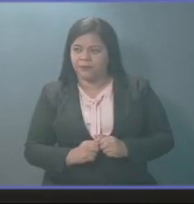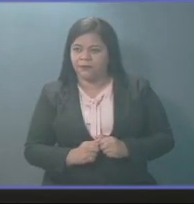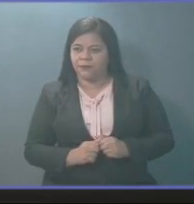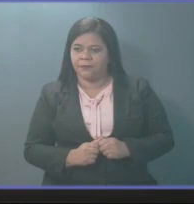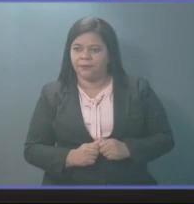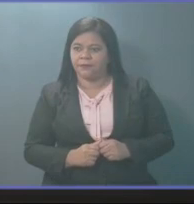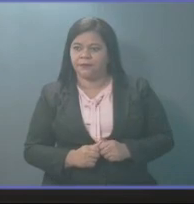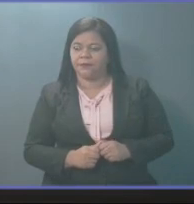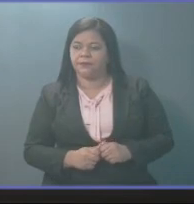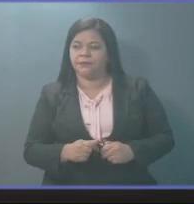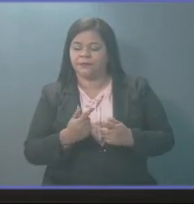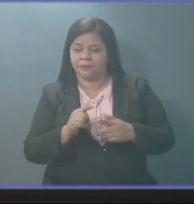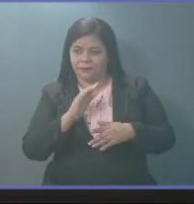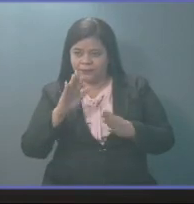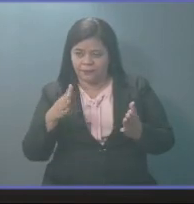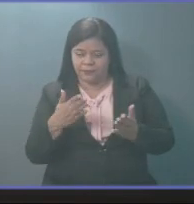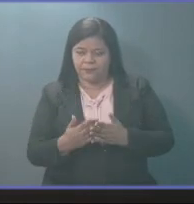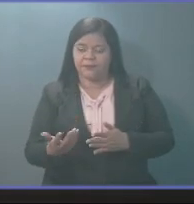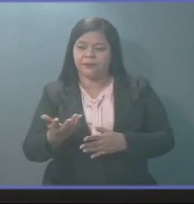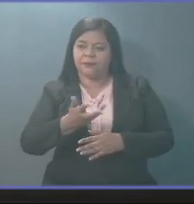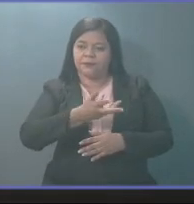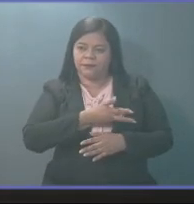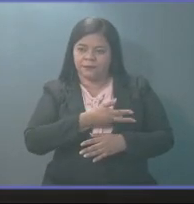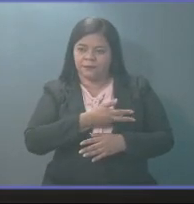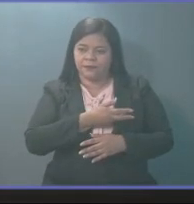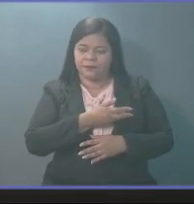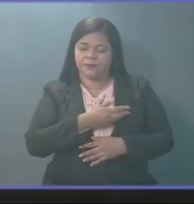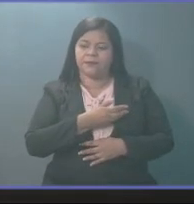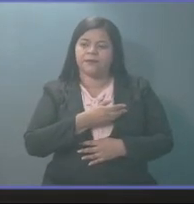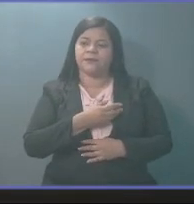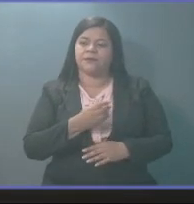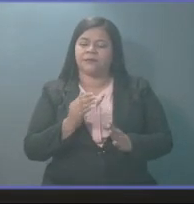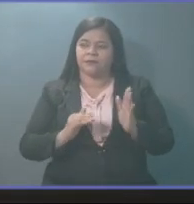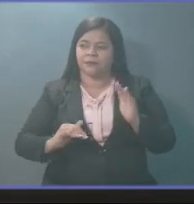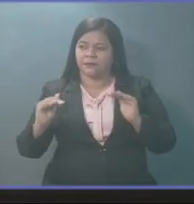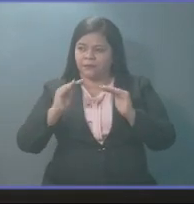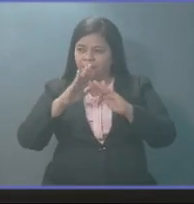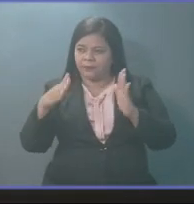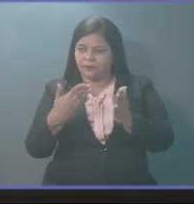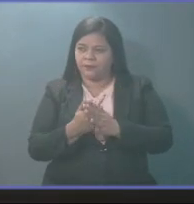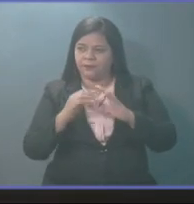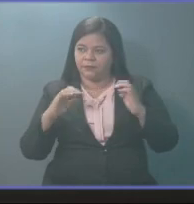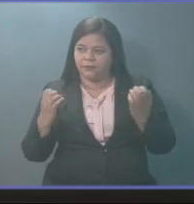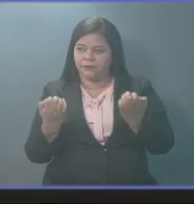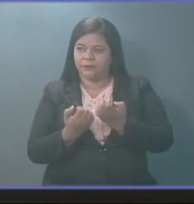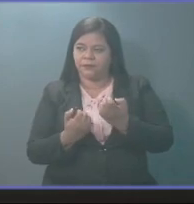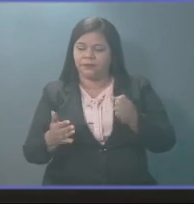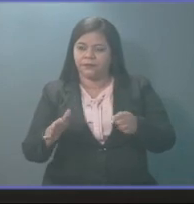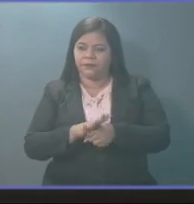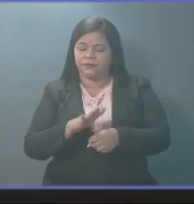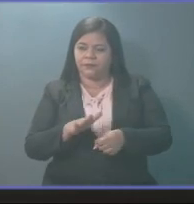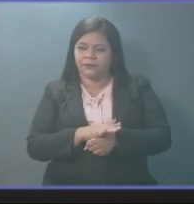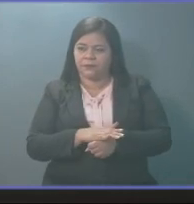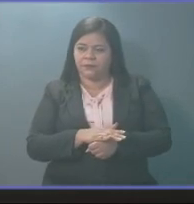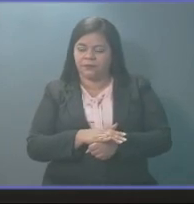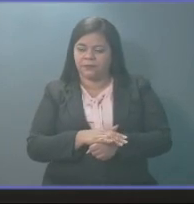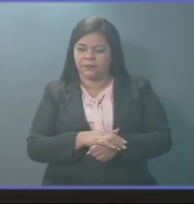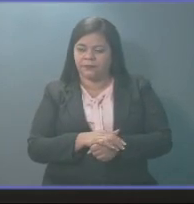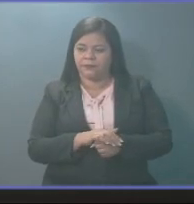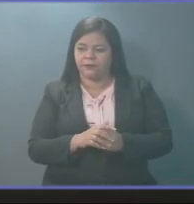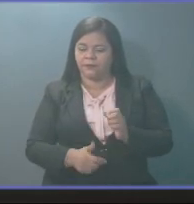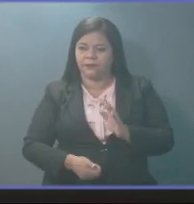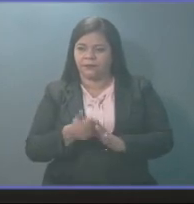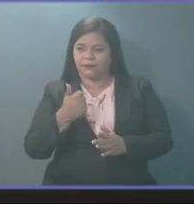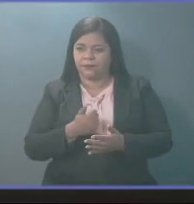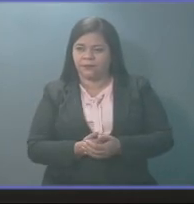cómo realmente no solo dar seguro de vida, sino los equipos necesarios para preservar